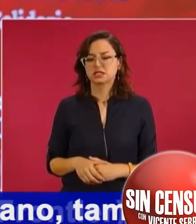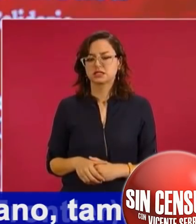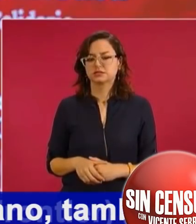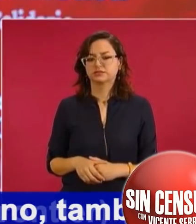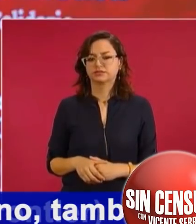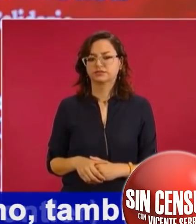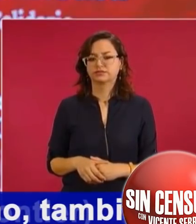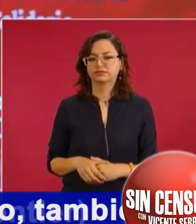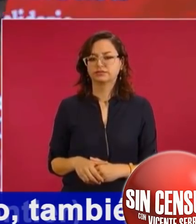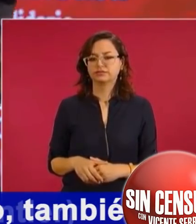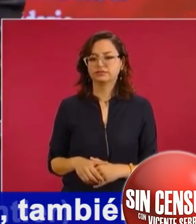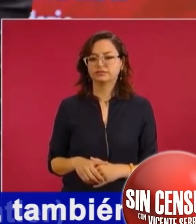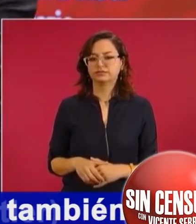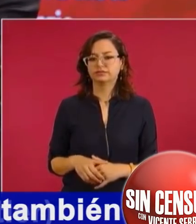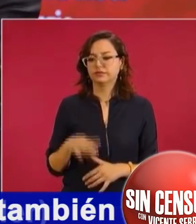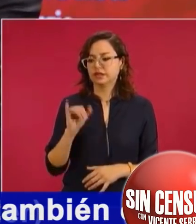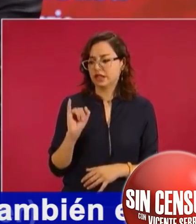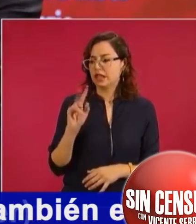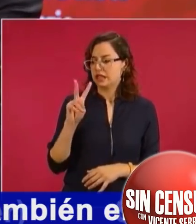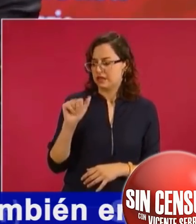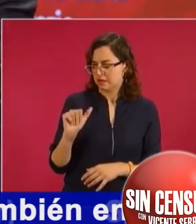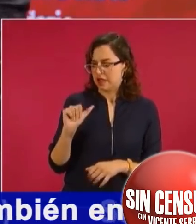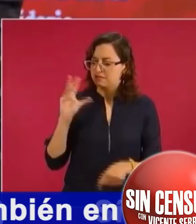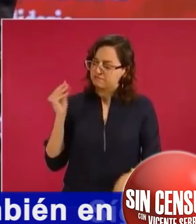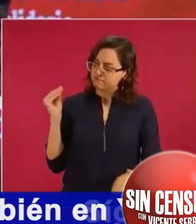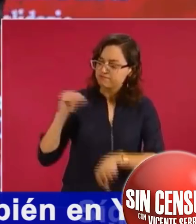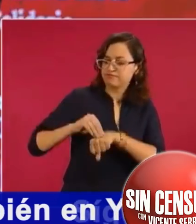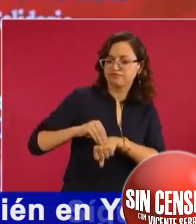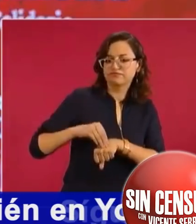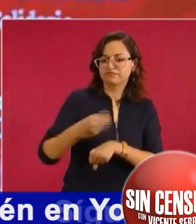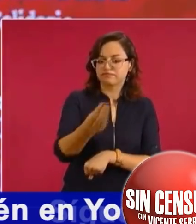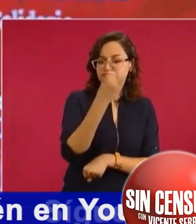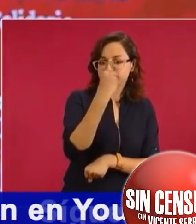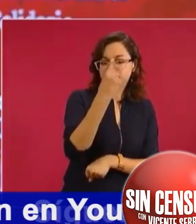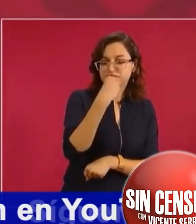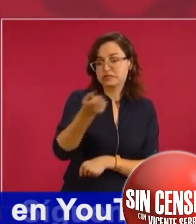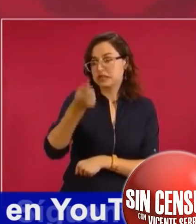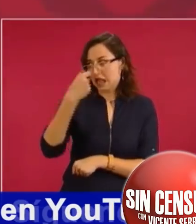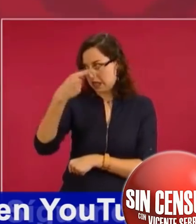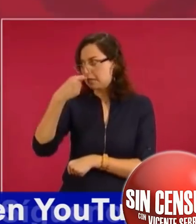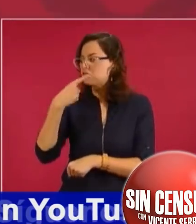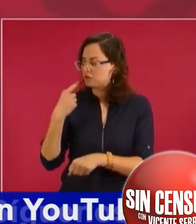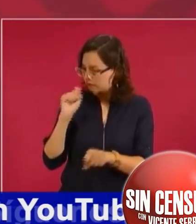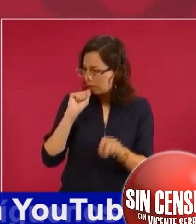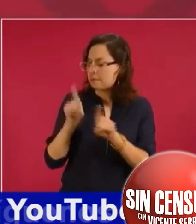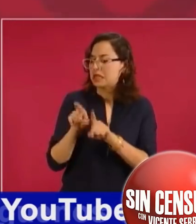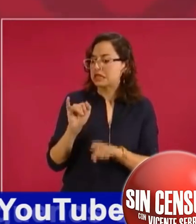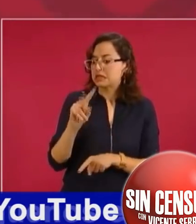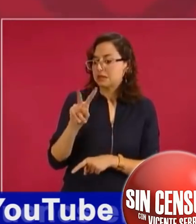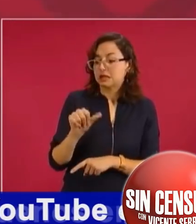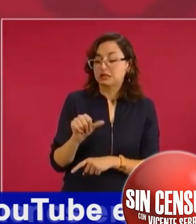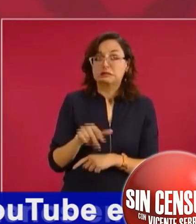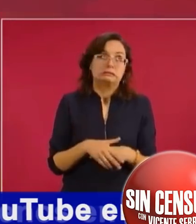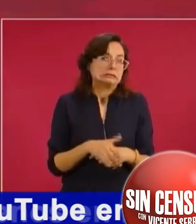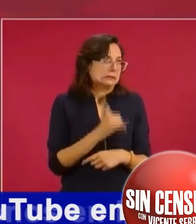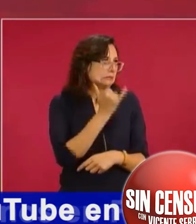cobrar el IVA en alimentos y en medicamentos. Le digo, no puedo.